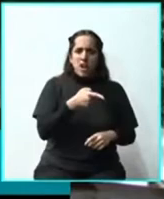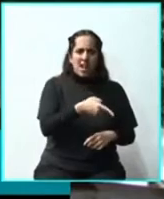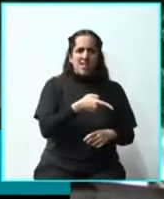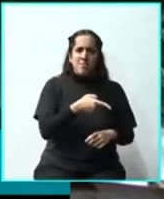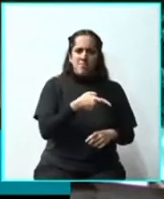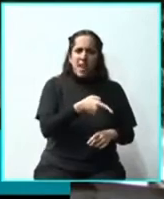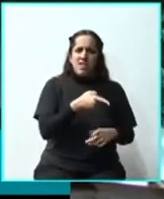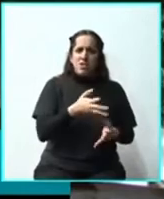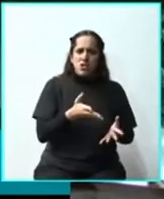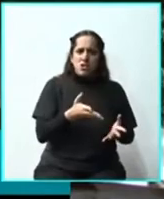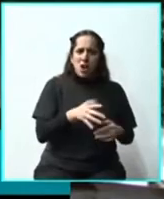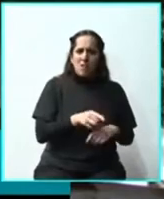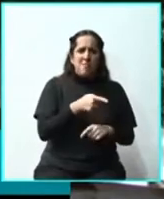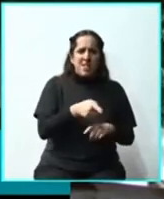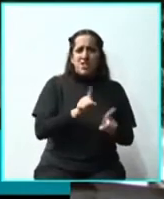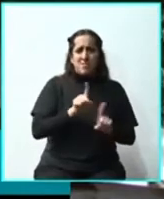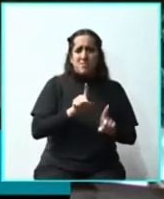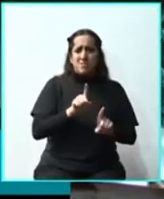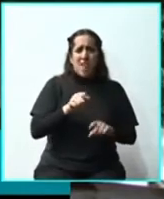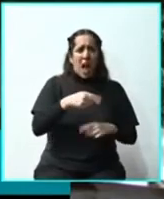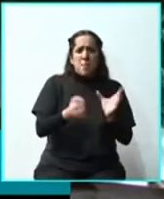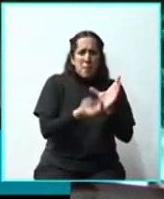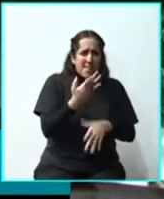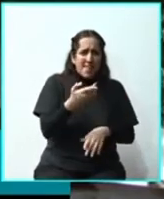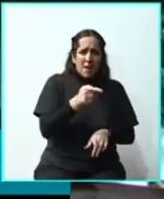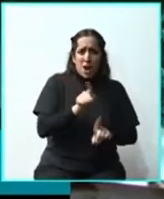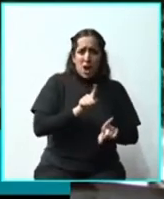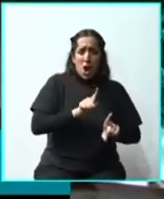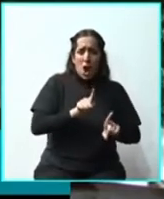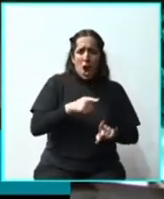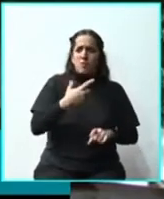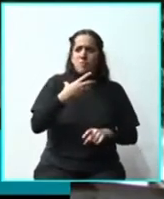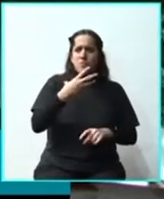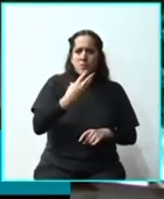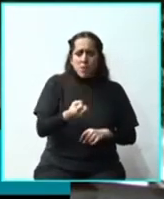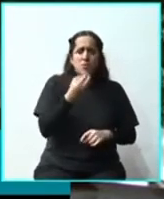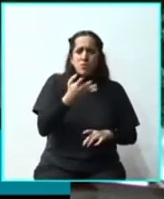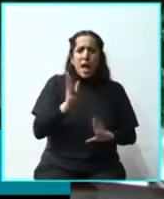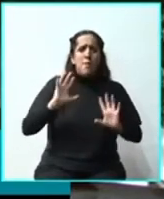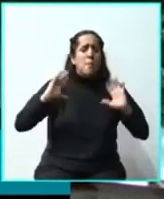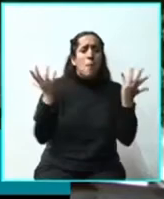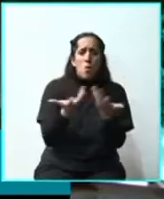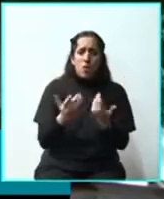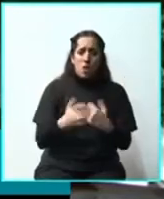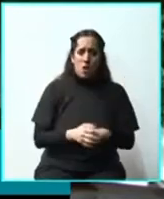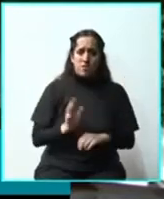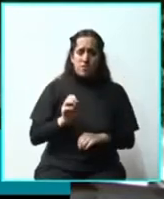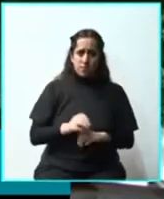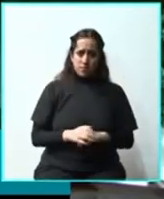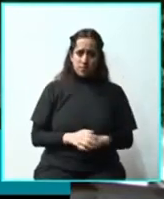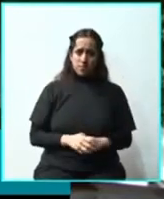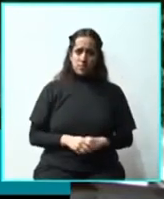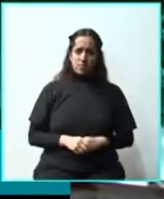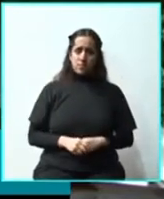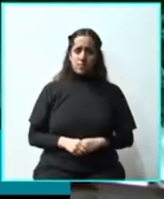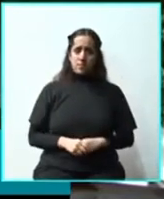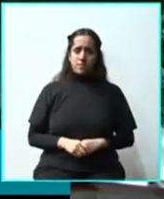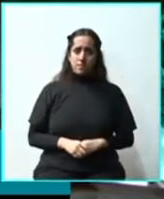manipulables, que como dije es algo que no lo estamos inventando acá, se está denunciando en todo el mundo.